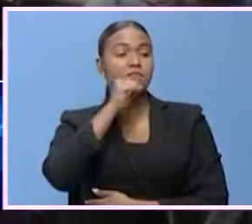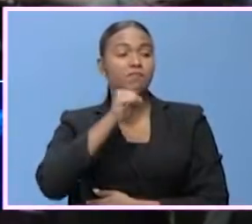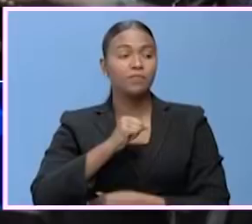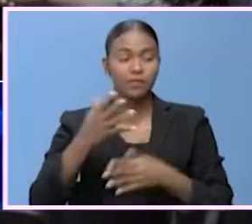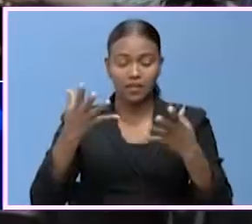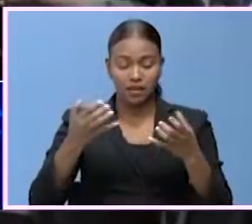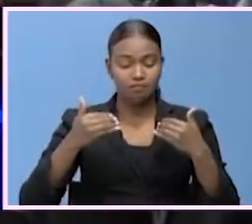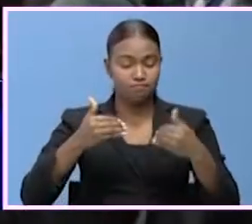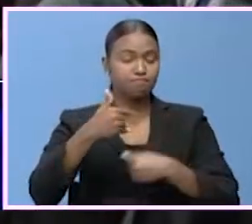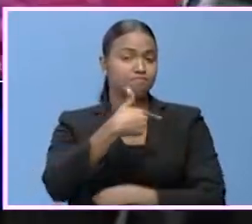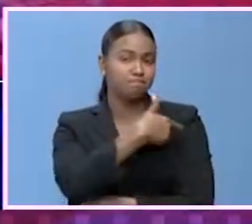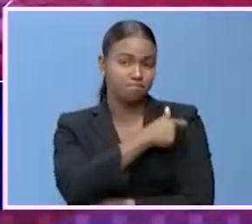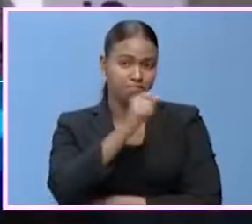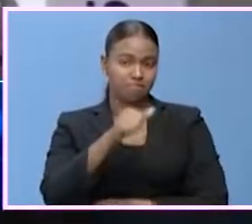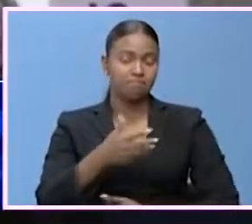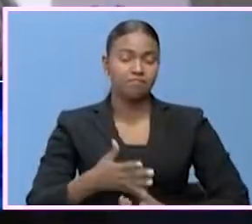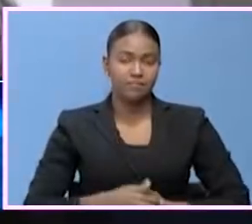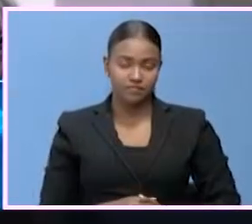buscando ser inoculados.